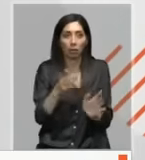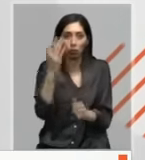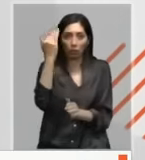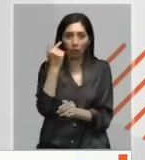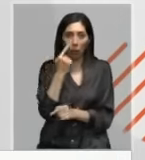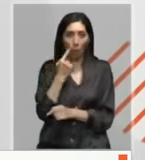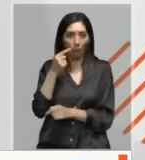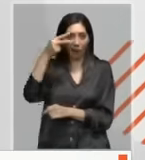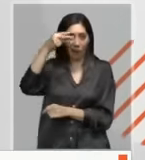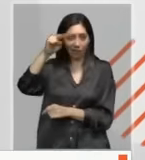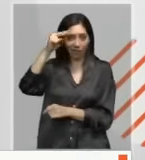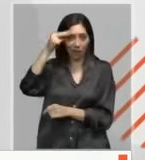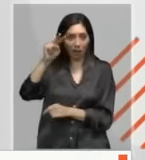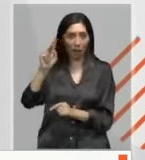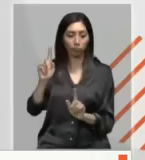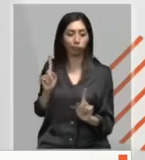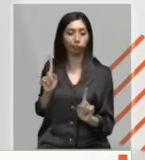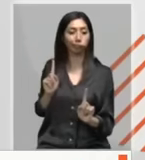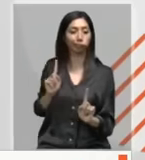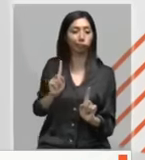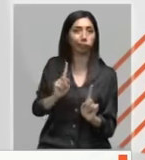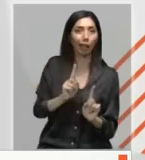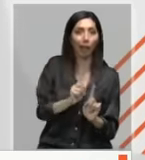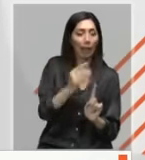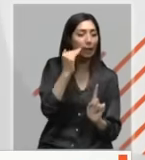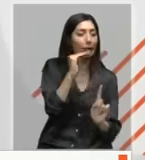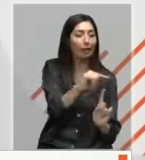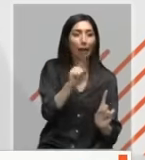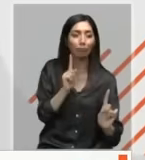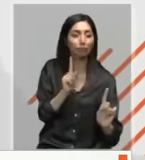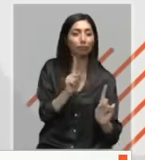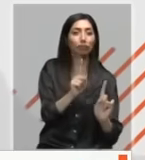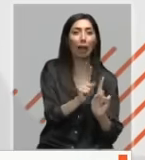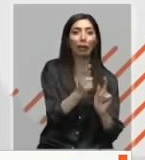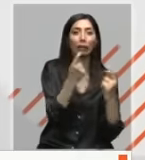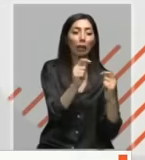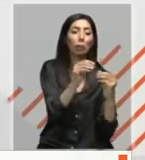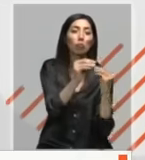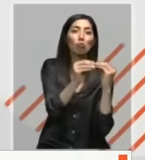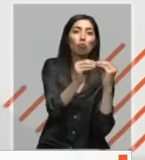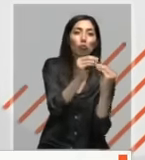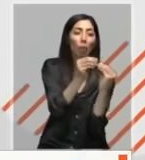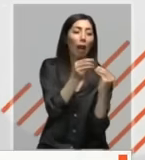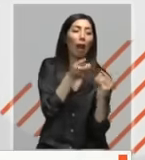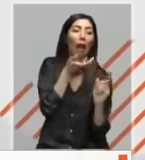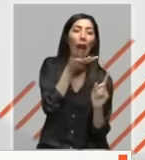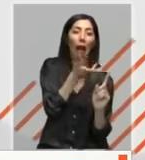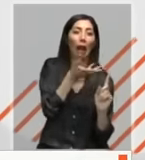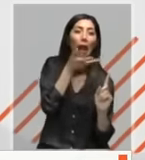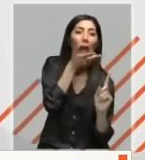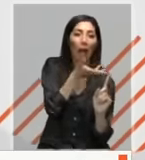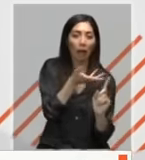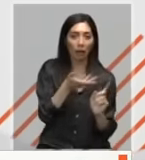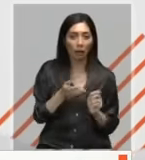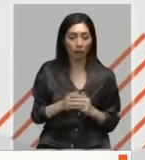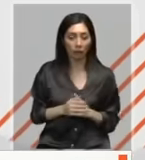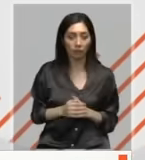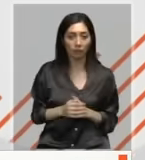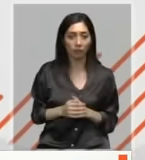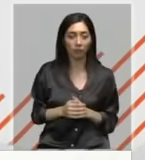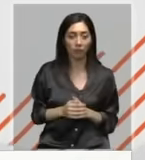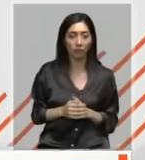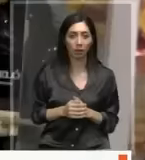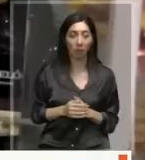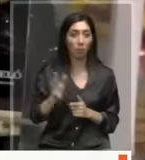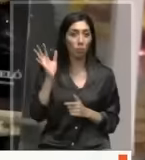nacionalidad haitiana, se acercaría a ella para intentar besarla y hablarle obscenidades al oído. La primera impresión que me dio, dije